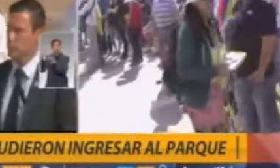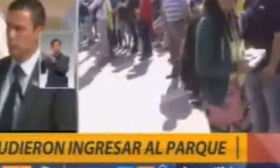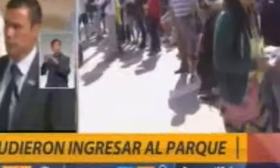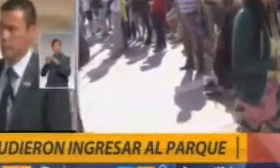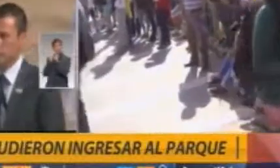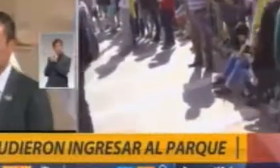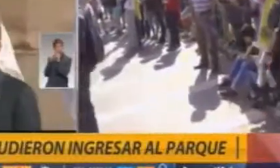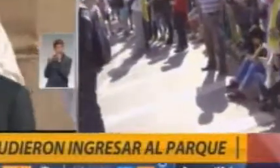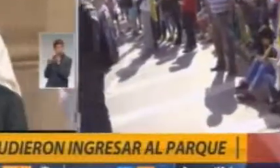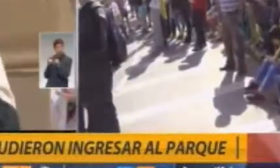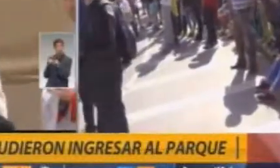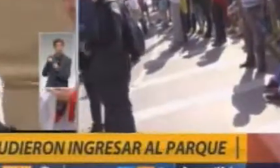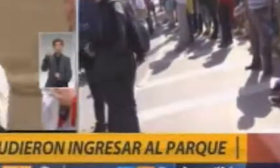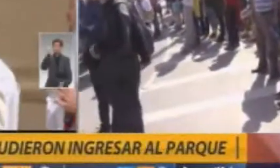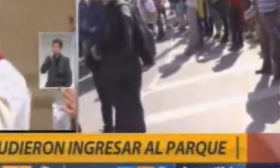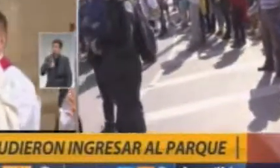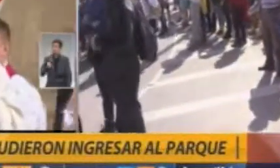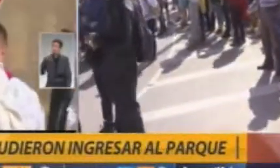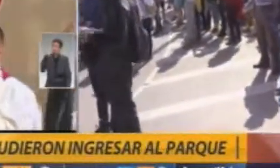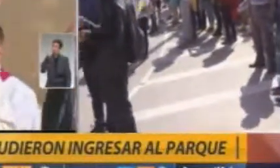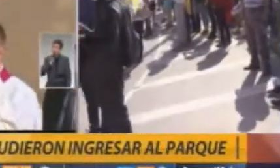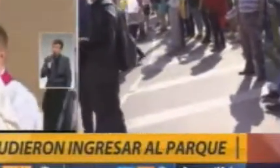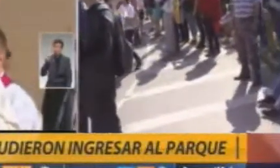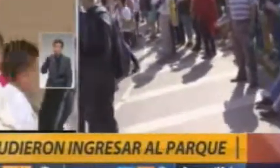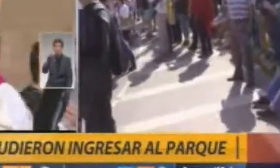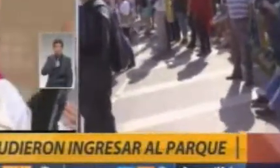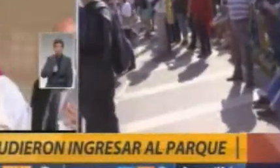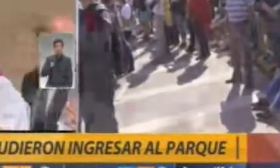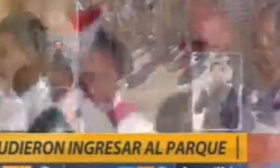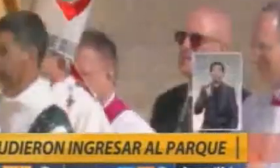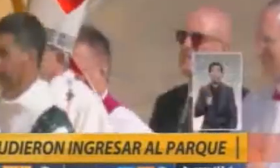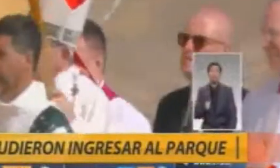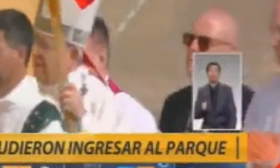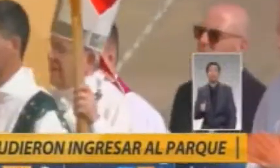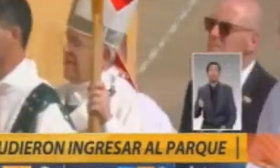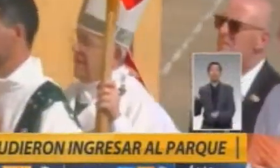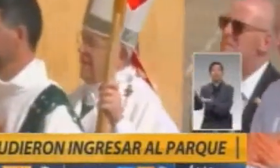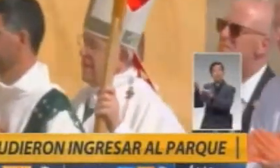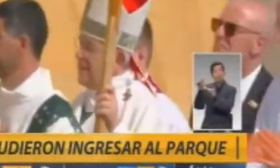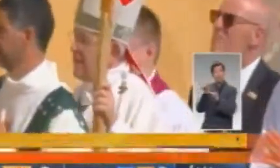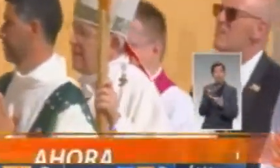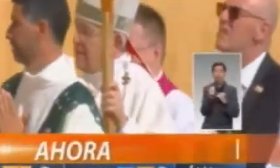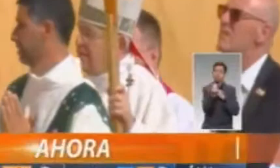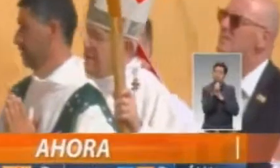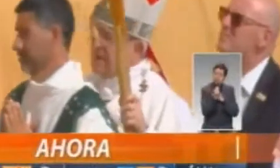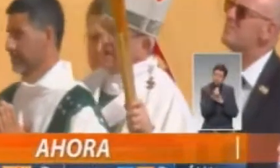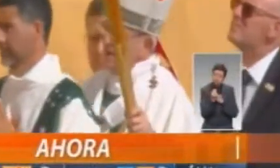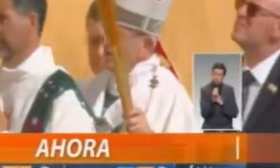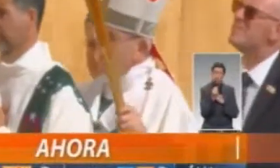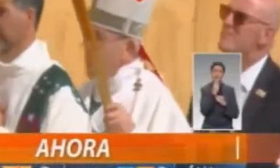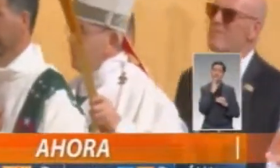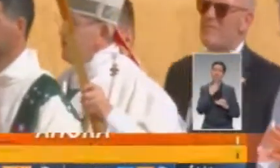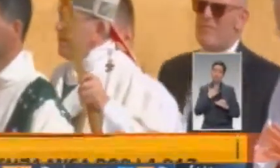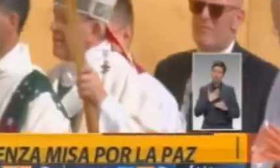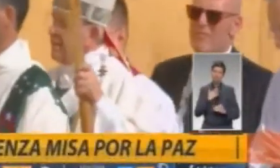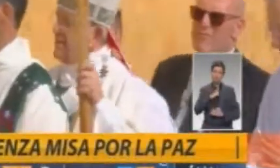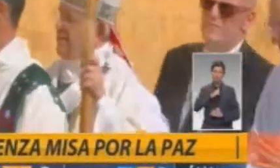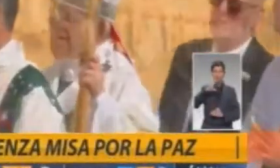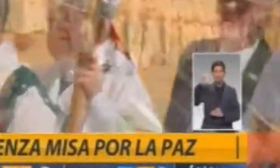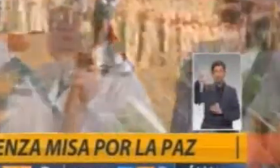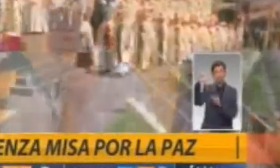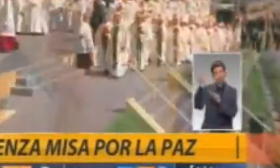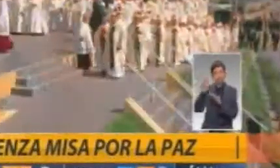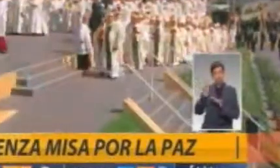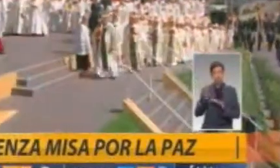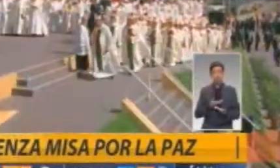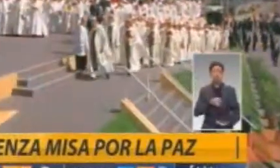pasó? Llegamos, pero ya estaba cerrada la puerta. ¿Sí, Laura? Vamos a tener que esperar aquí nomás. Desgraciadamente, claro, hay muchas